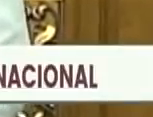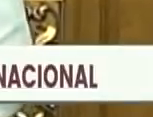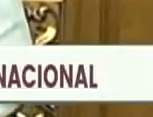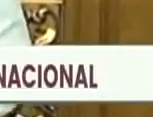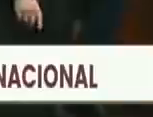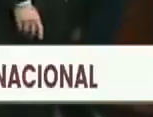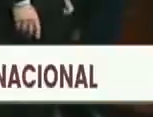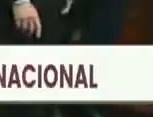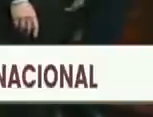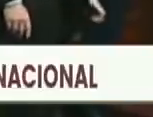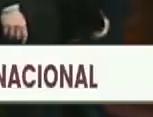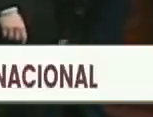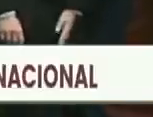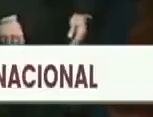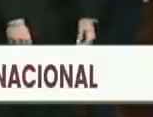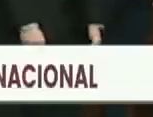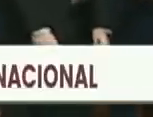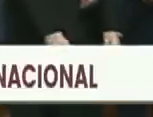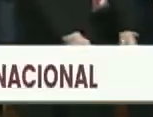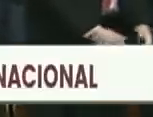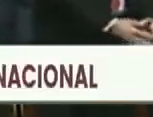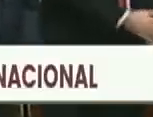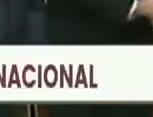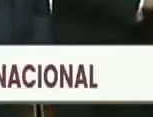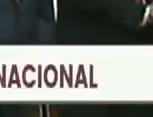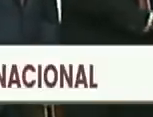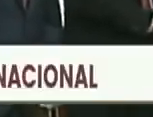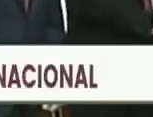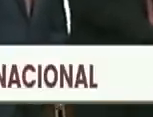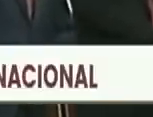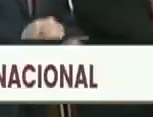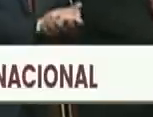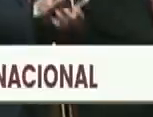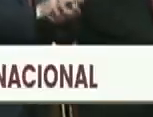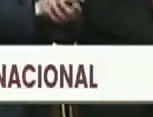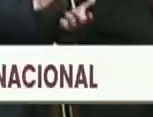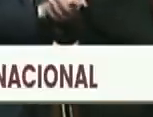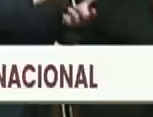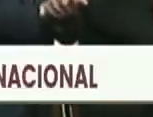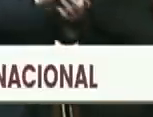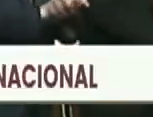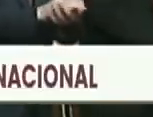hacemos un reconocimiento por su destacada labor.